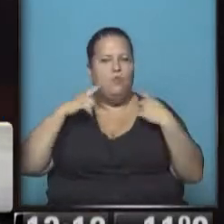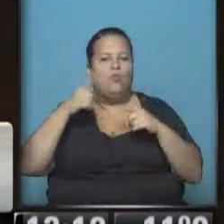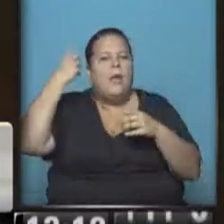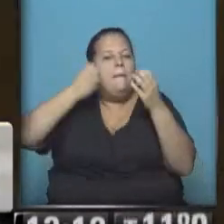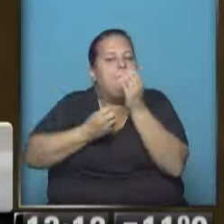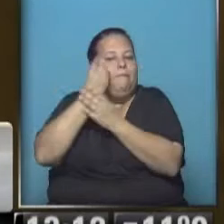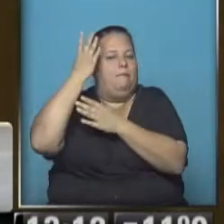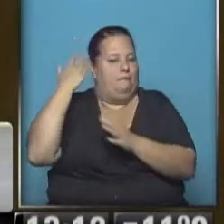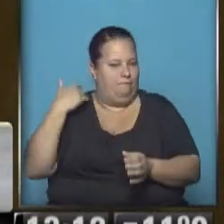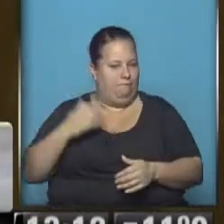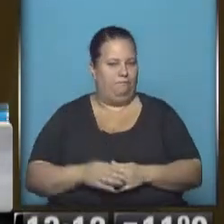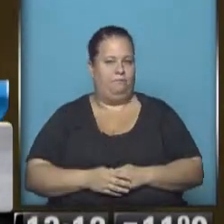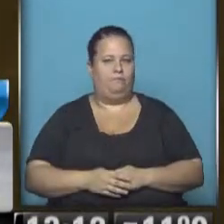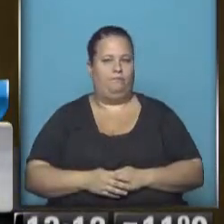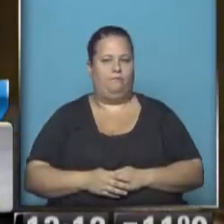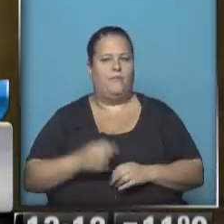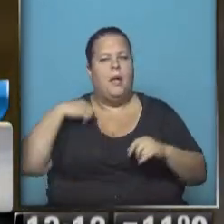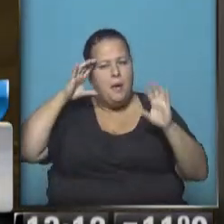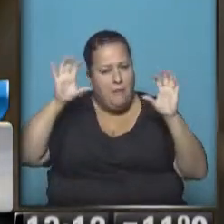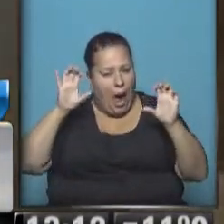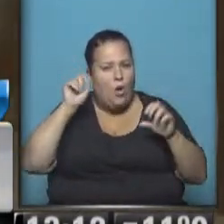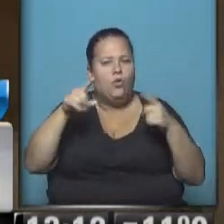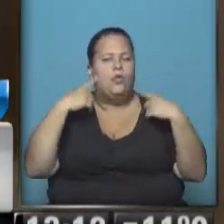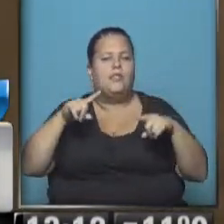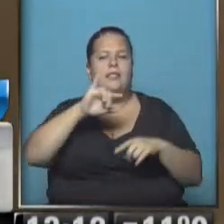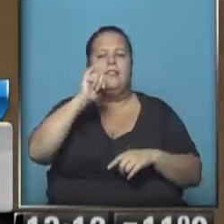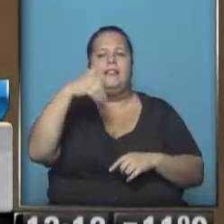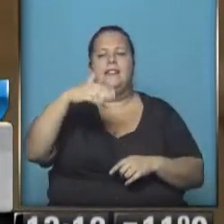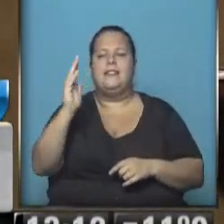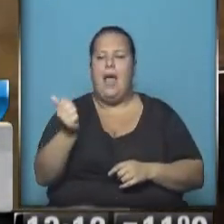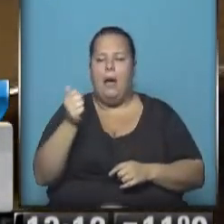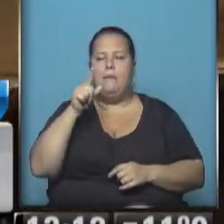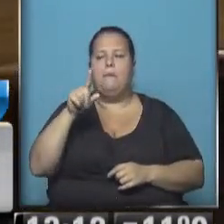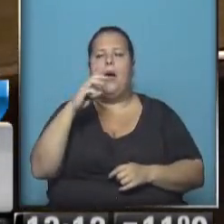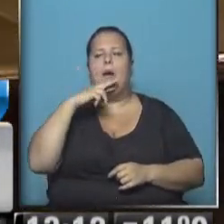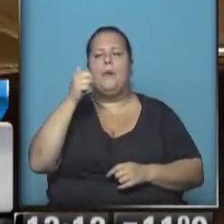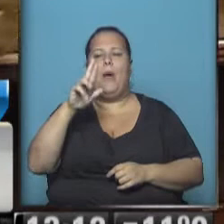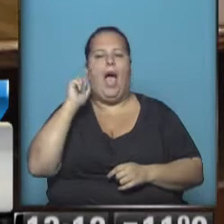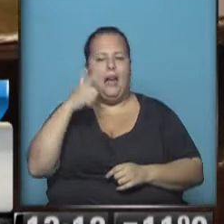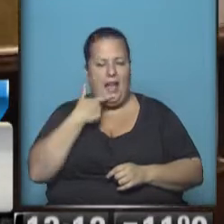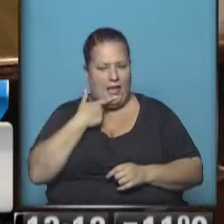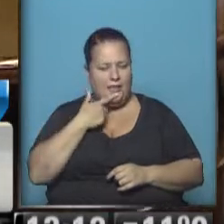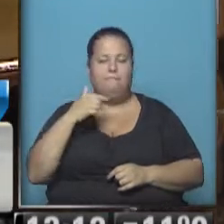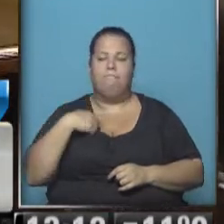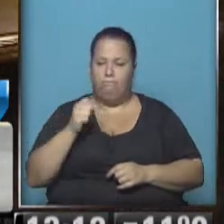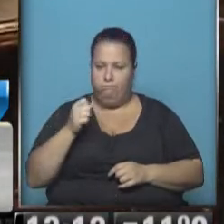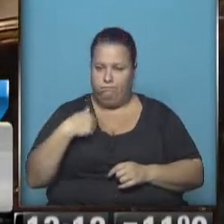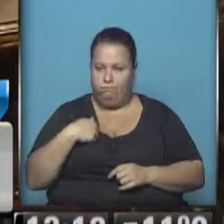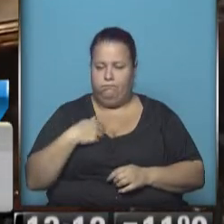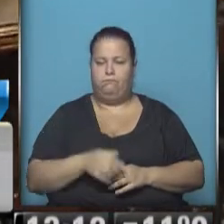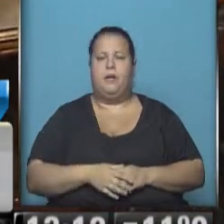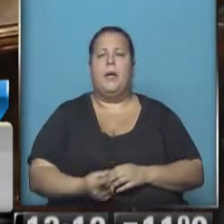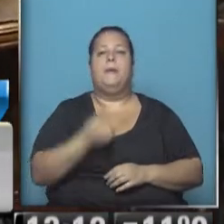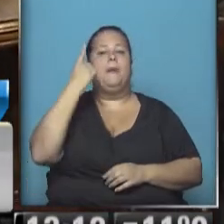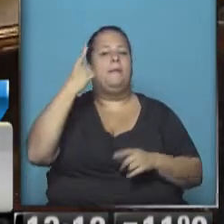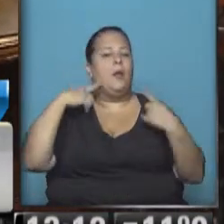raíz. Me acuerdo de su versión de la Zamba de Vargas, por ejemplo. A mí me ha pasado que fue la